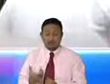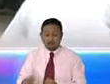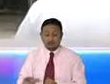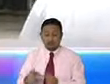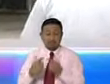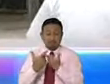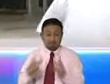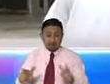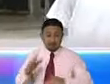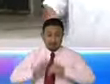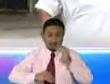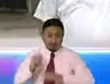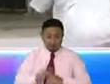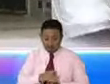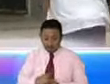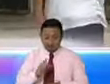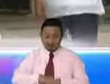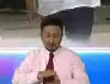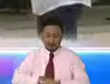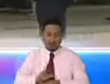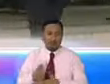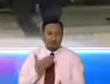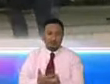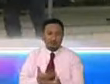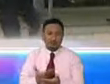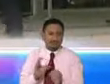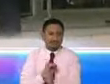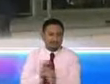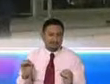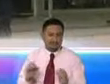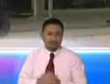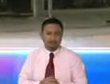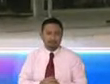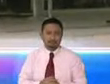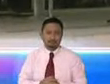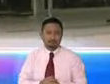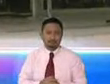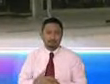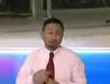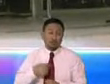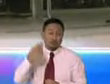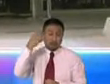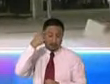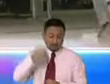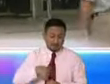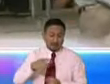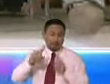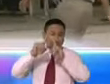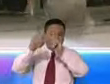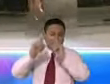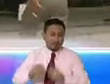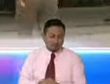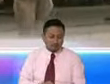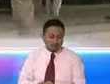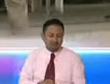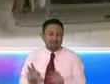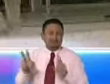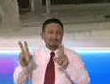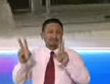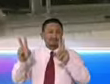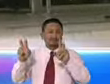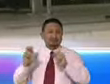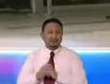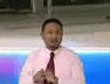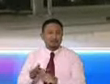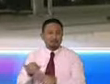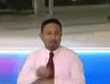la dificultad de probarlos es mayor. Por lo tanto, yo creo que la pregunta respecto de la imprescriptibilidad de los delitos de violación es más